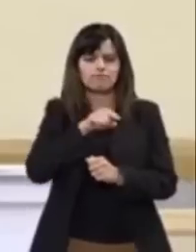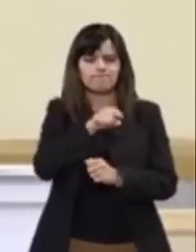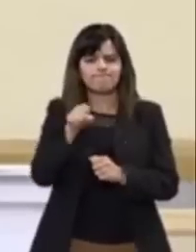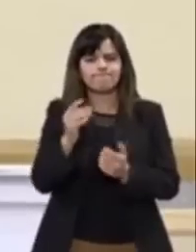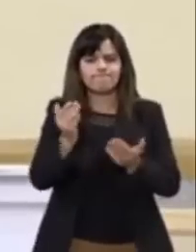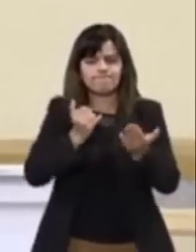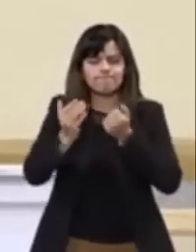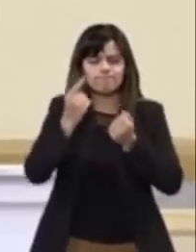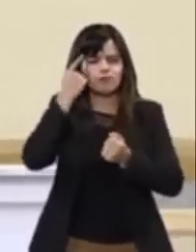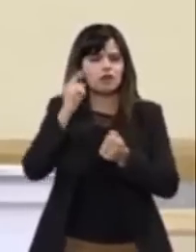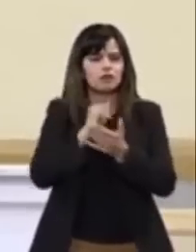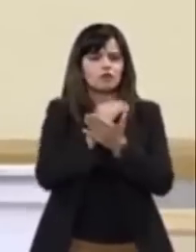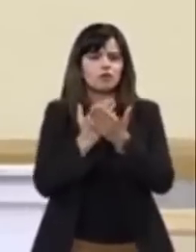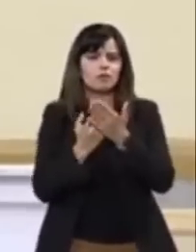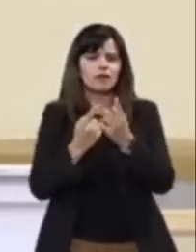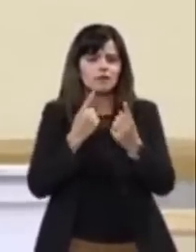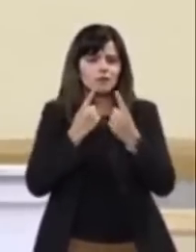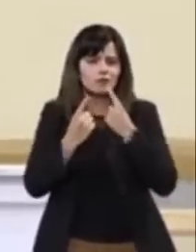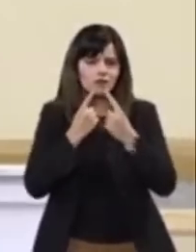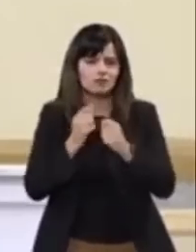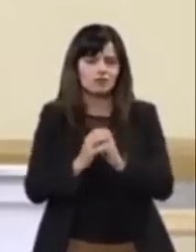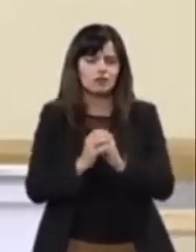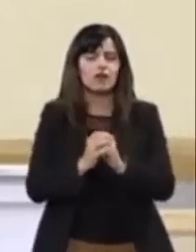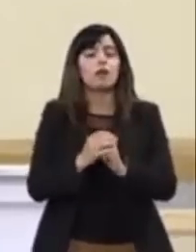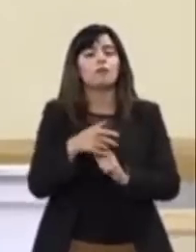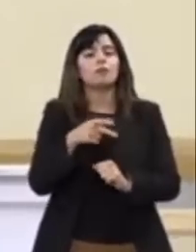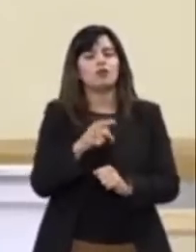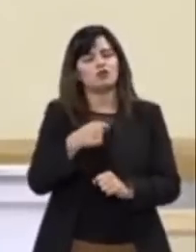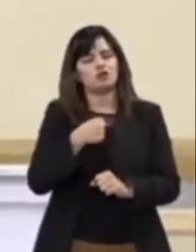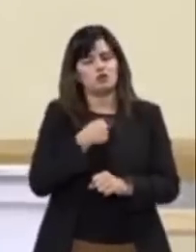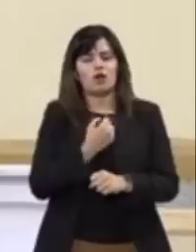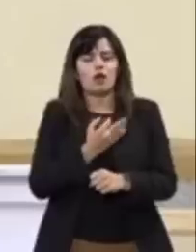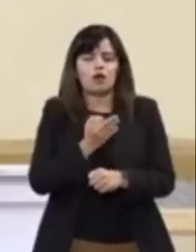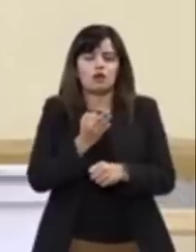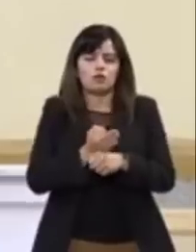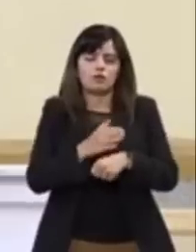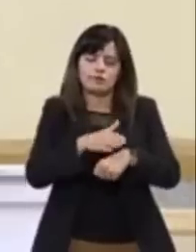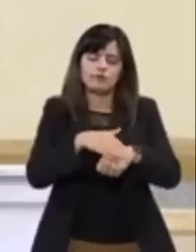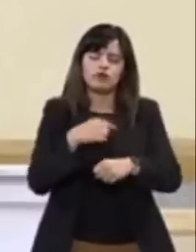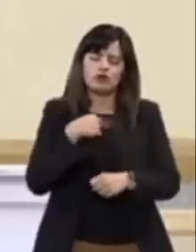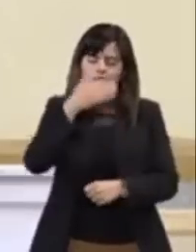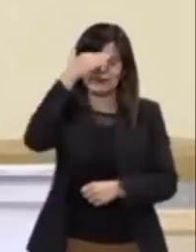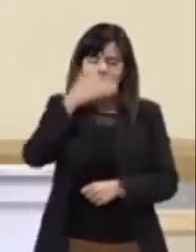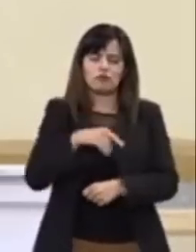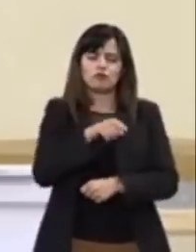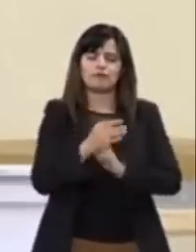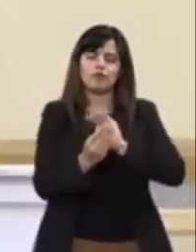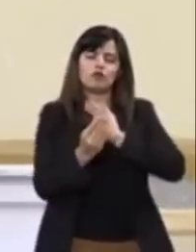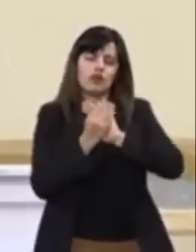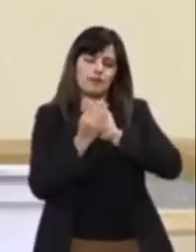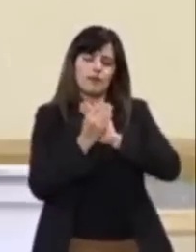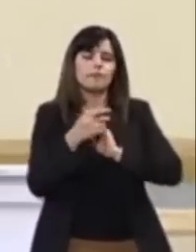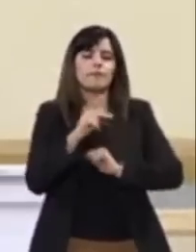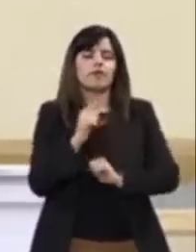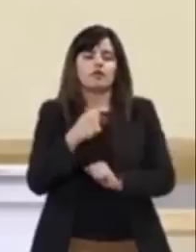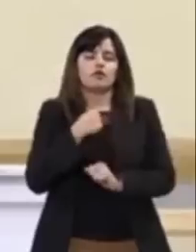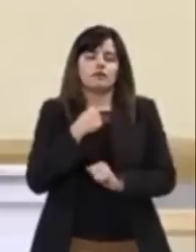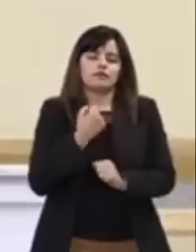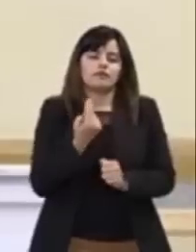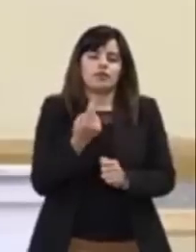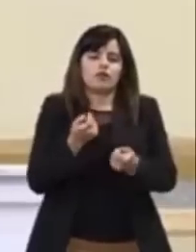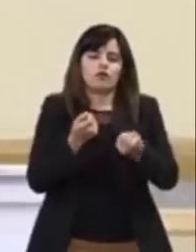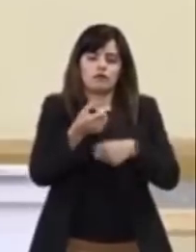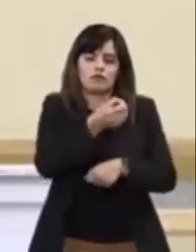haciendo referencia. Lo voy a invitar, sé que no me va a hacer caso, pero a mí me corresponde conducir las sesiones, a